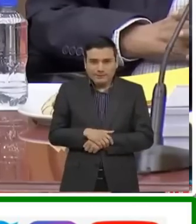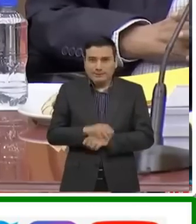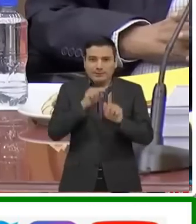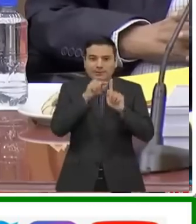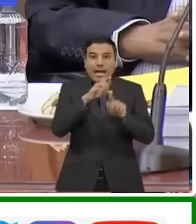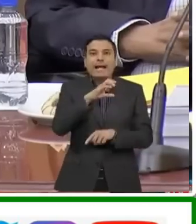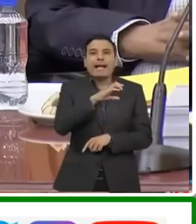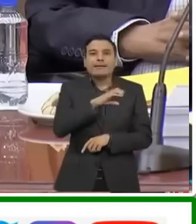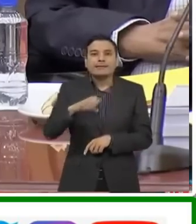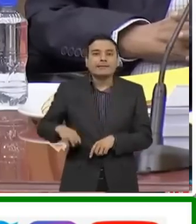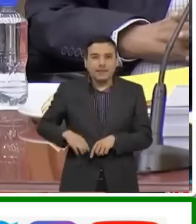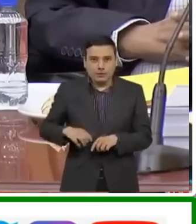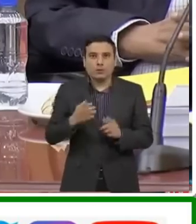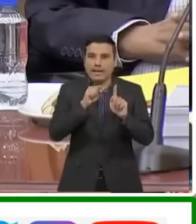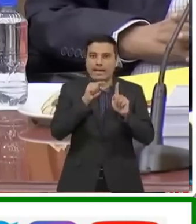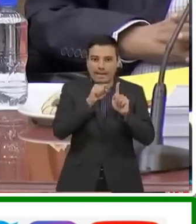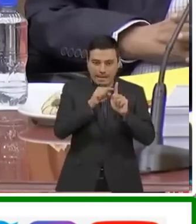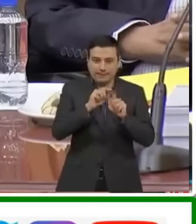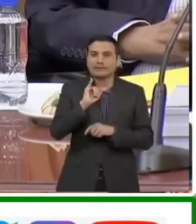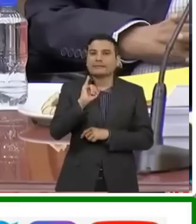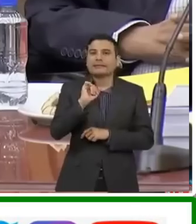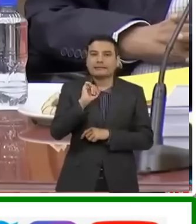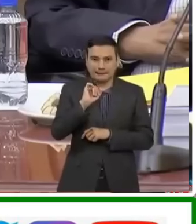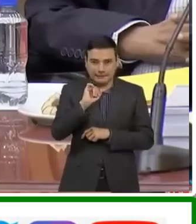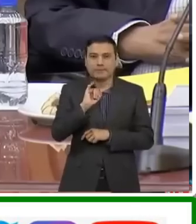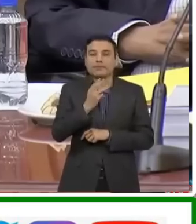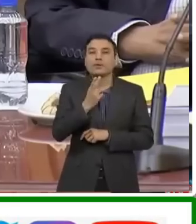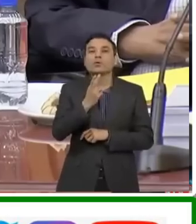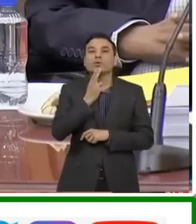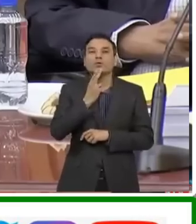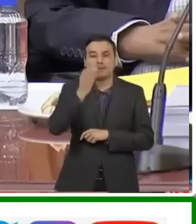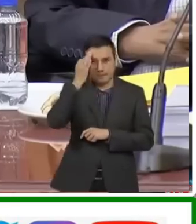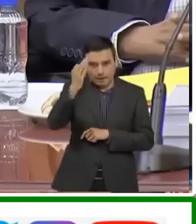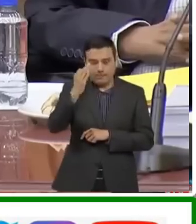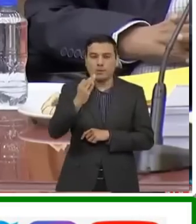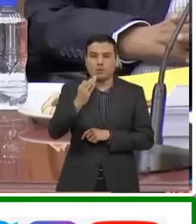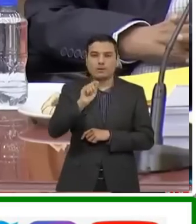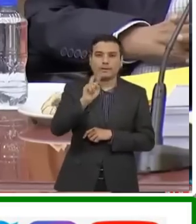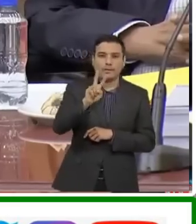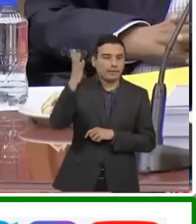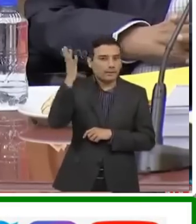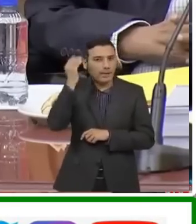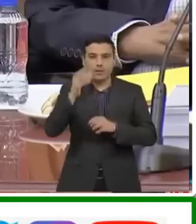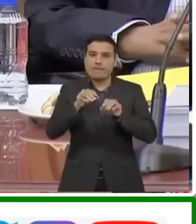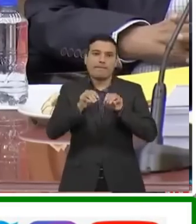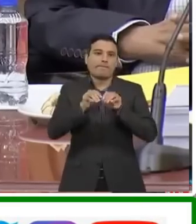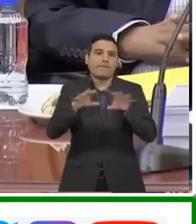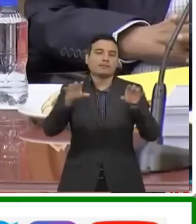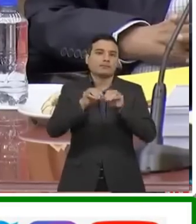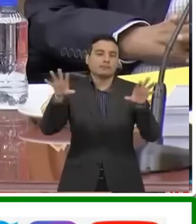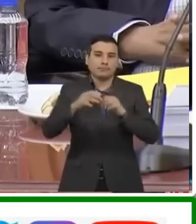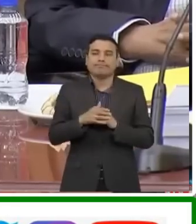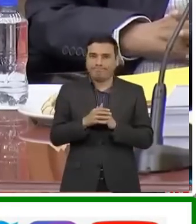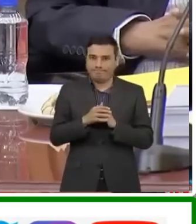candidato presidencial que hace uso del tiempo en radio y televisión que le concede